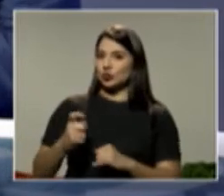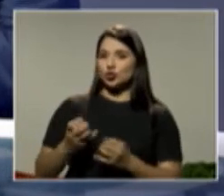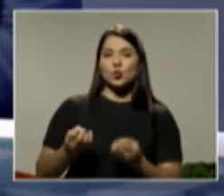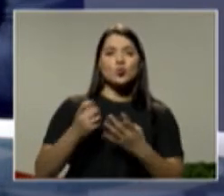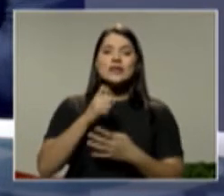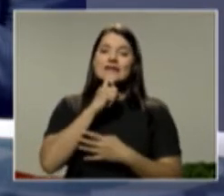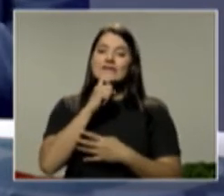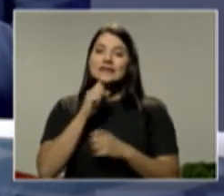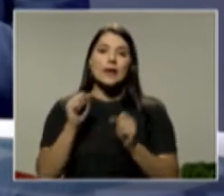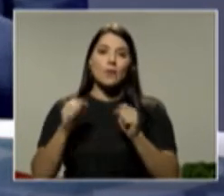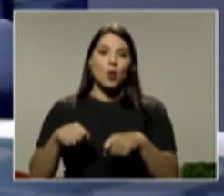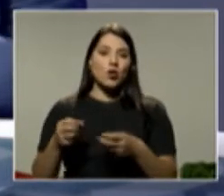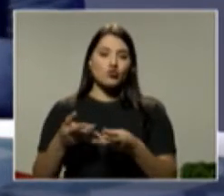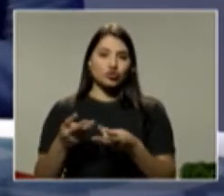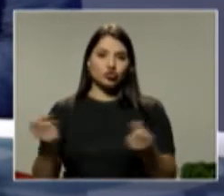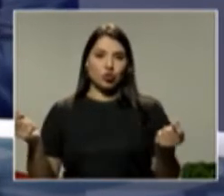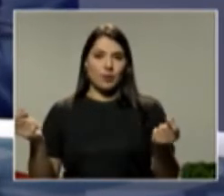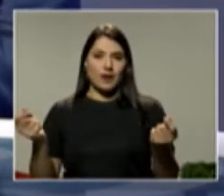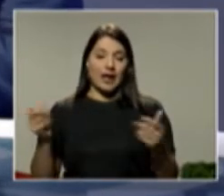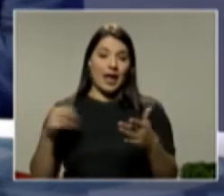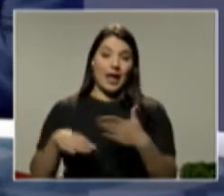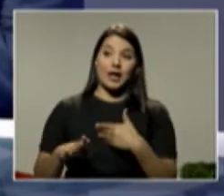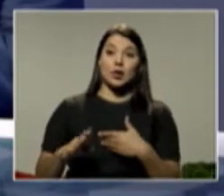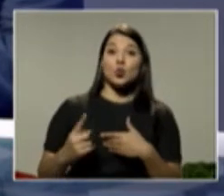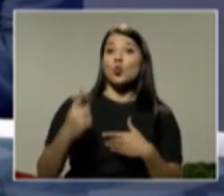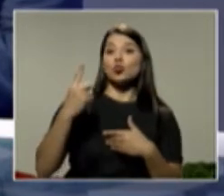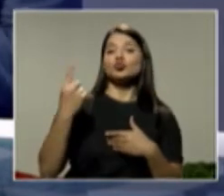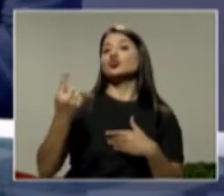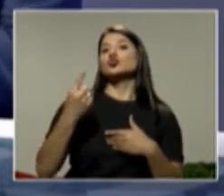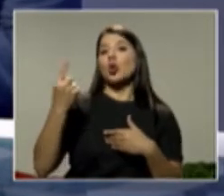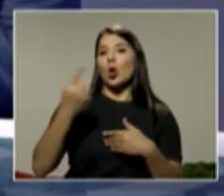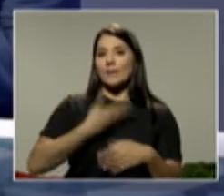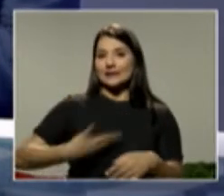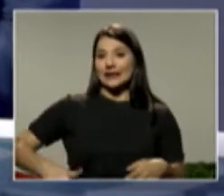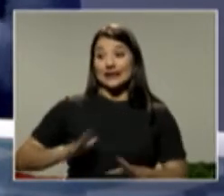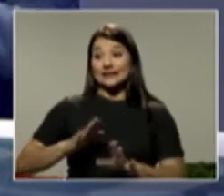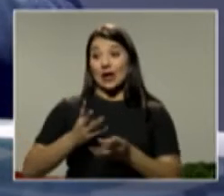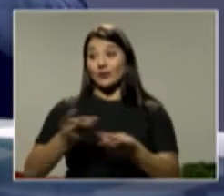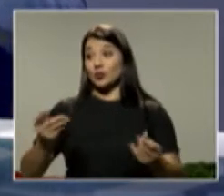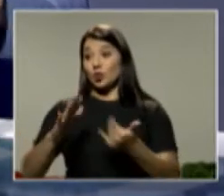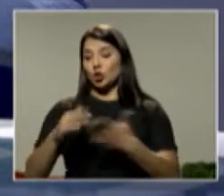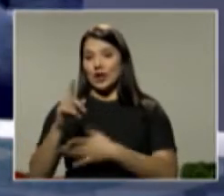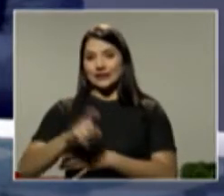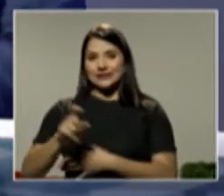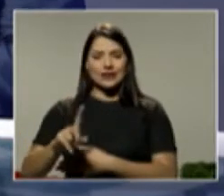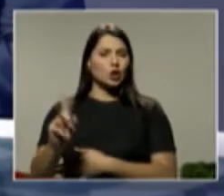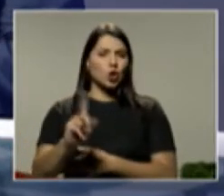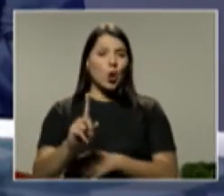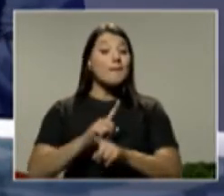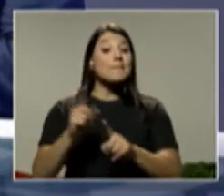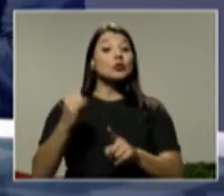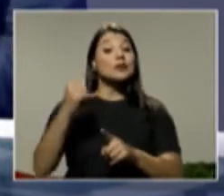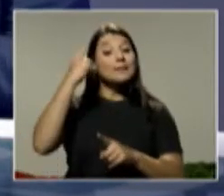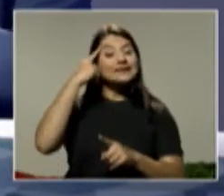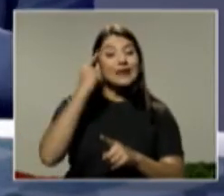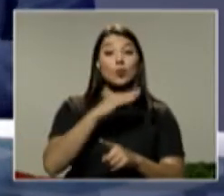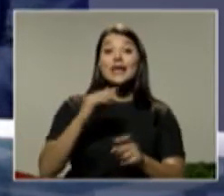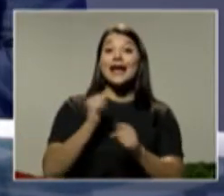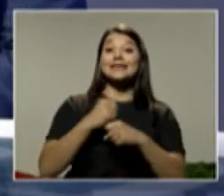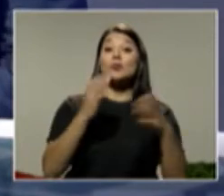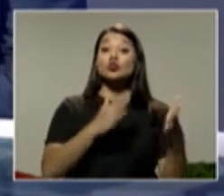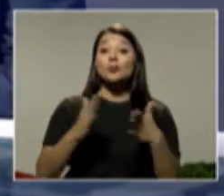de infraestructura en un solo gobierno, ¿no? Pero al hacer un verdadero diagnóstico y pensar a mediano y largo plazo, pues podemos invertir de una manera